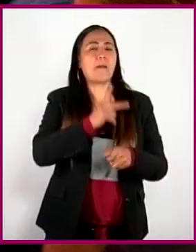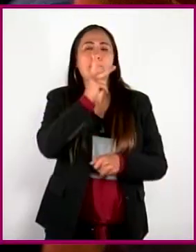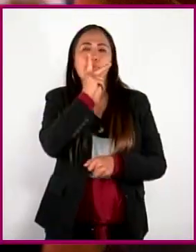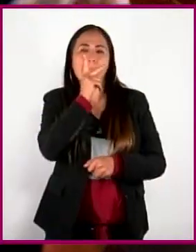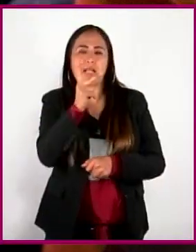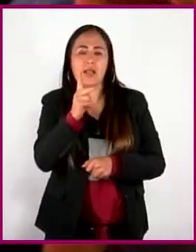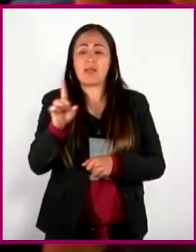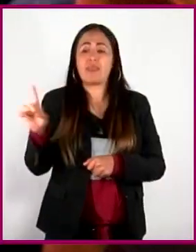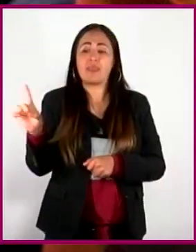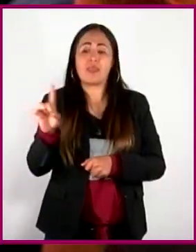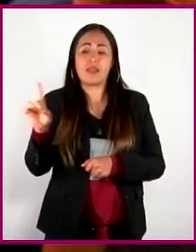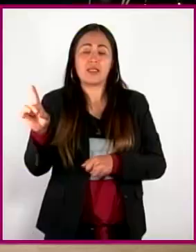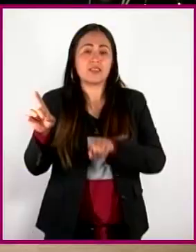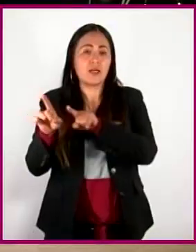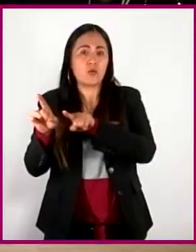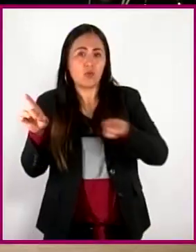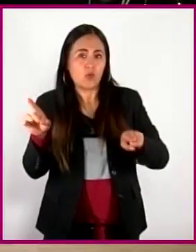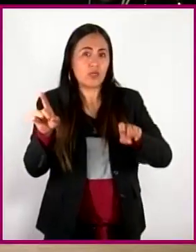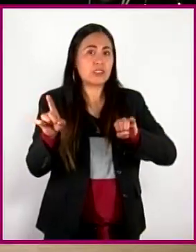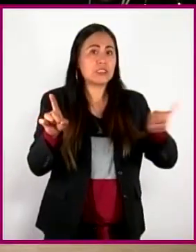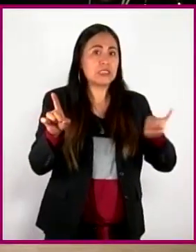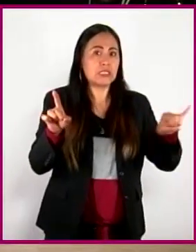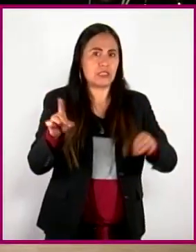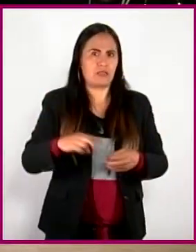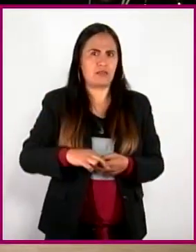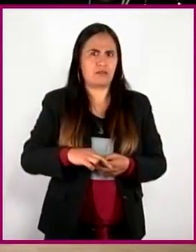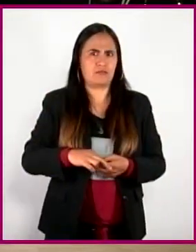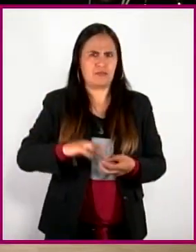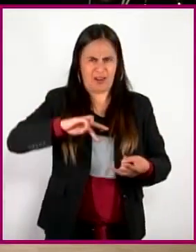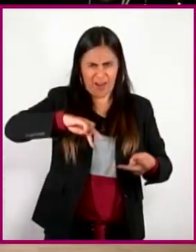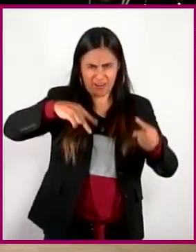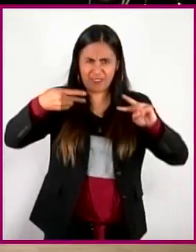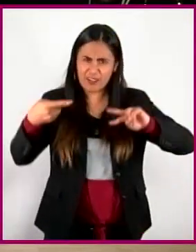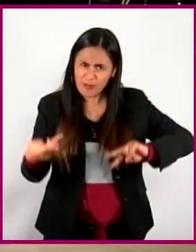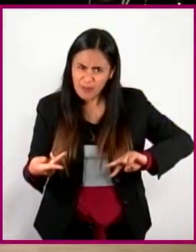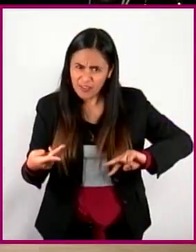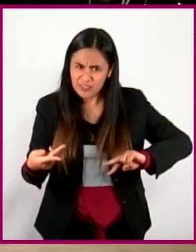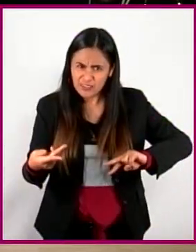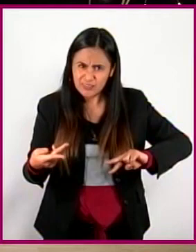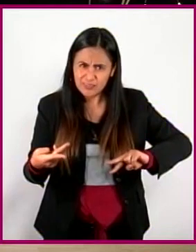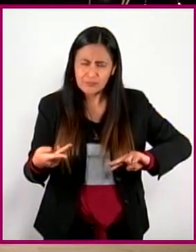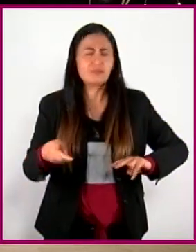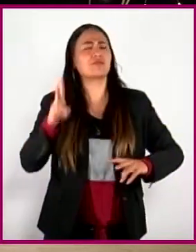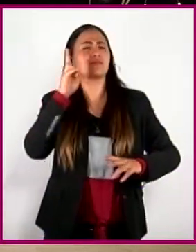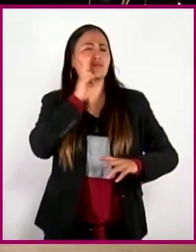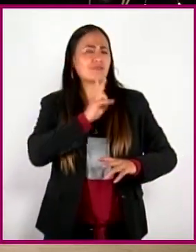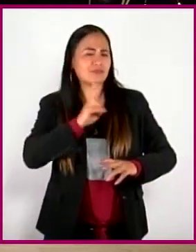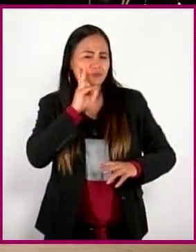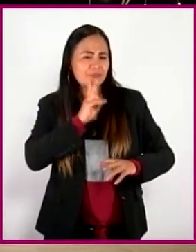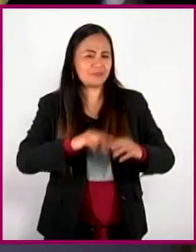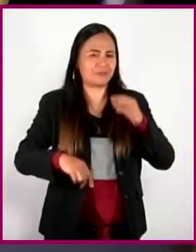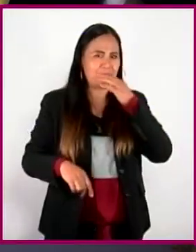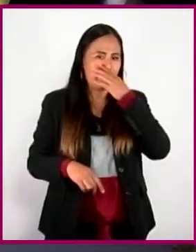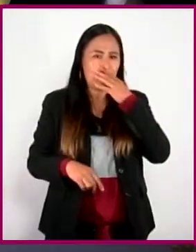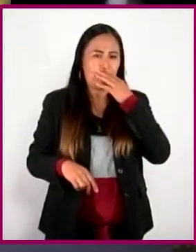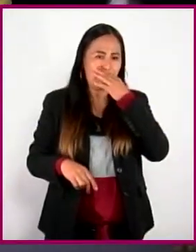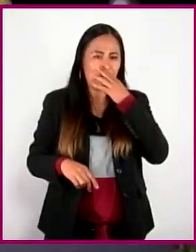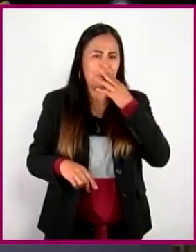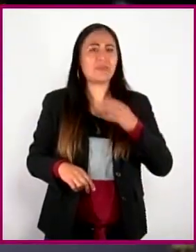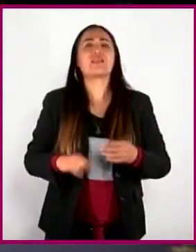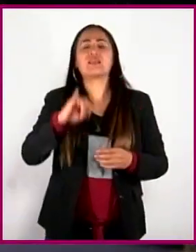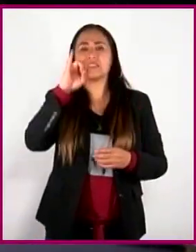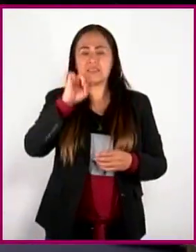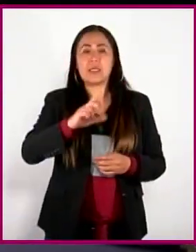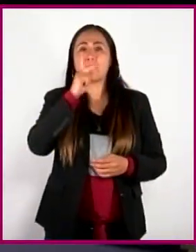de derecha a izquierda? O sea, si las leo al revés. A ver. Vaya, sí que lo veo. Todas